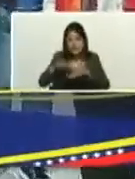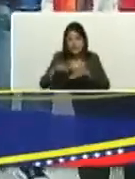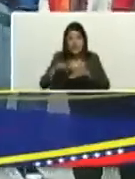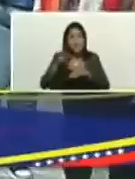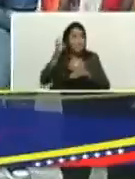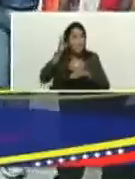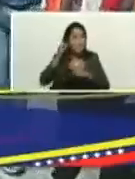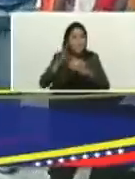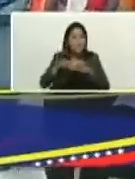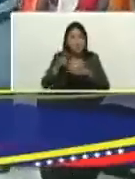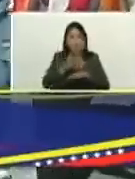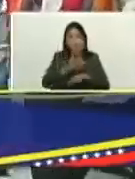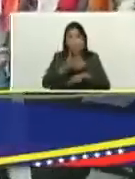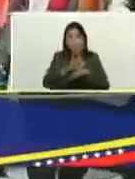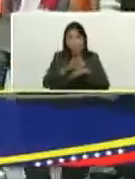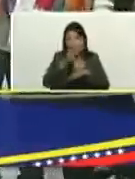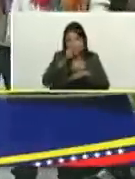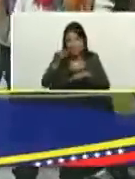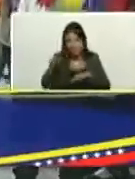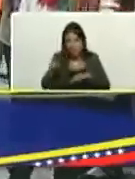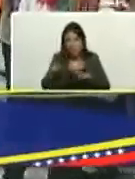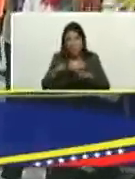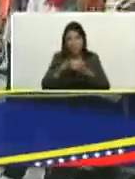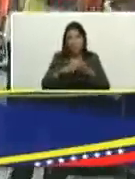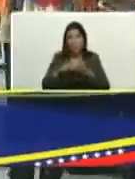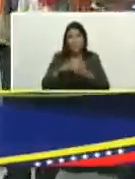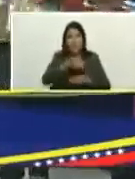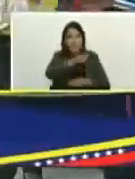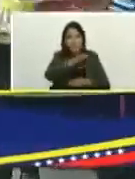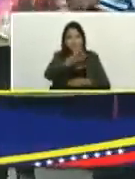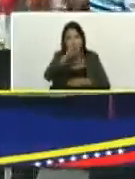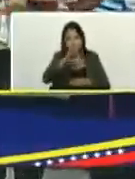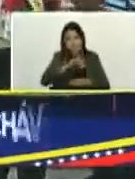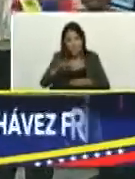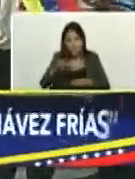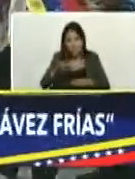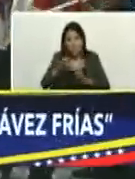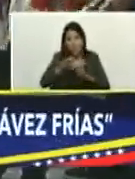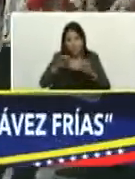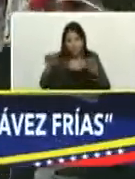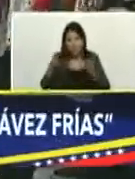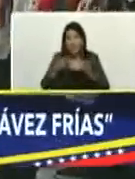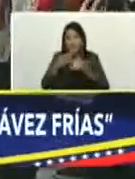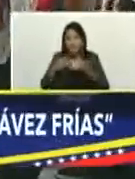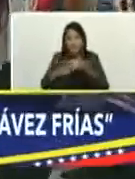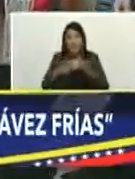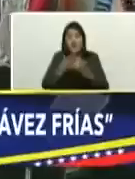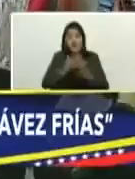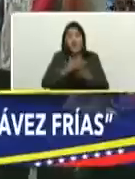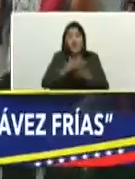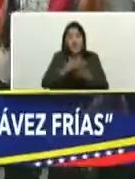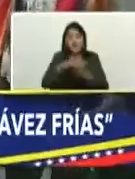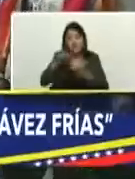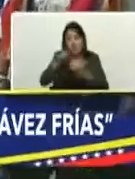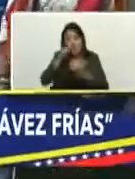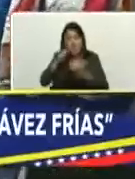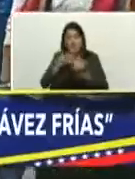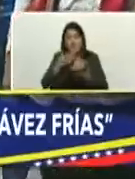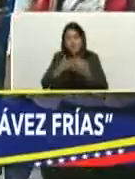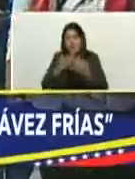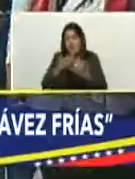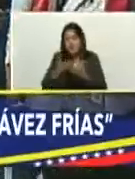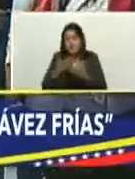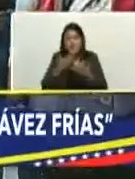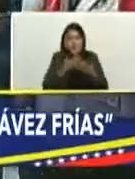nuestro gobernador Freddy Bernal, a la jefe de zona, la licenciada Bersabeo Gandica, y a nuestro alcalde bolivariano Evaristo Zambrano, porque